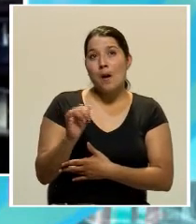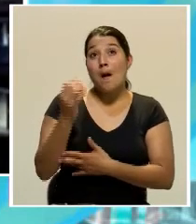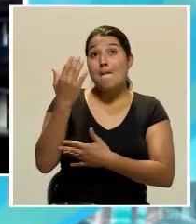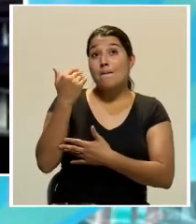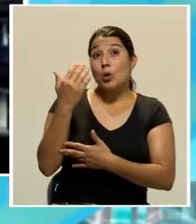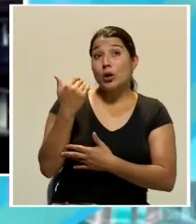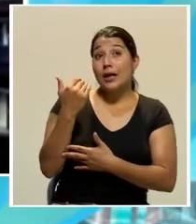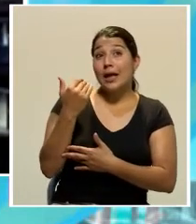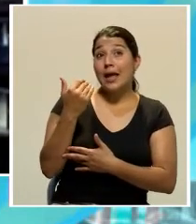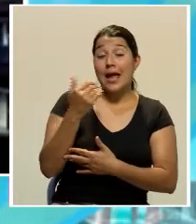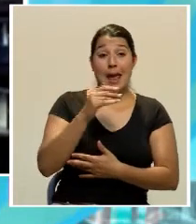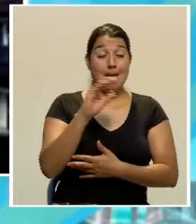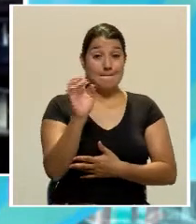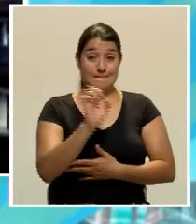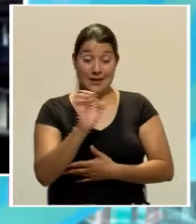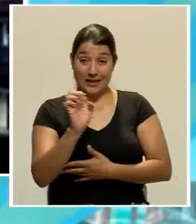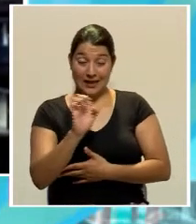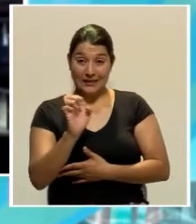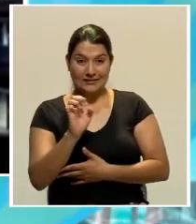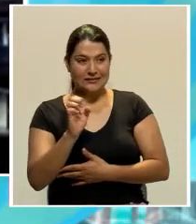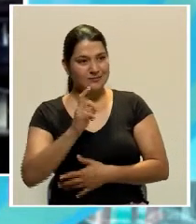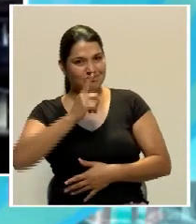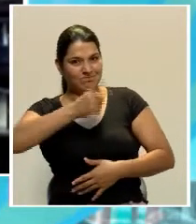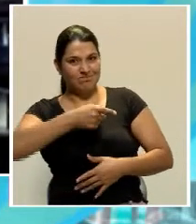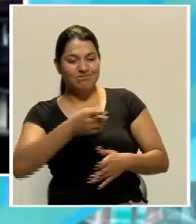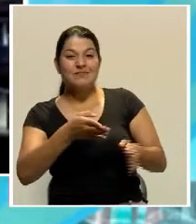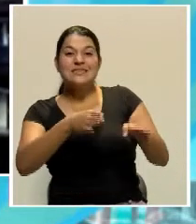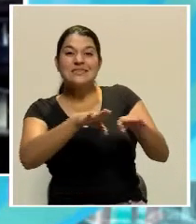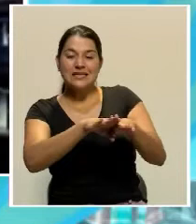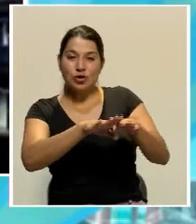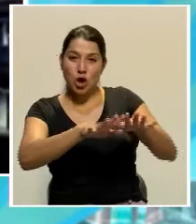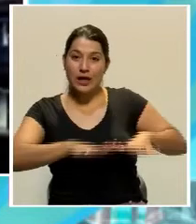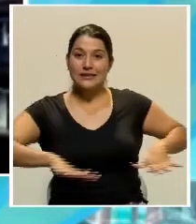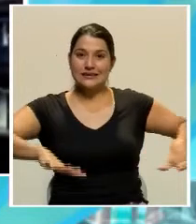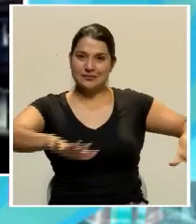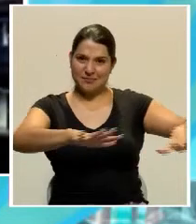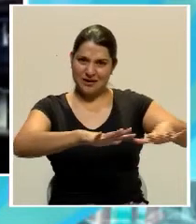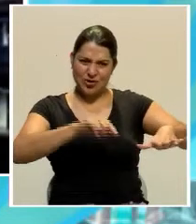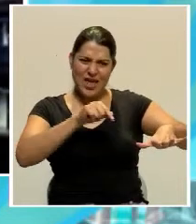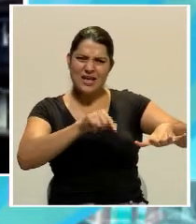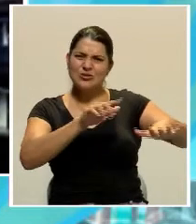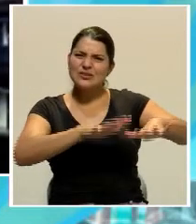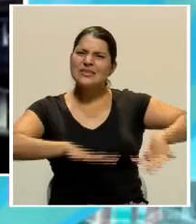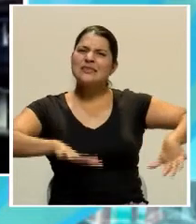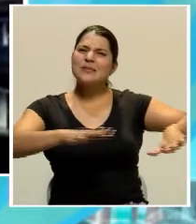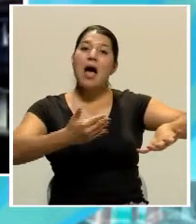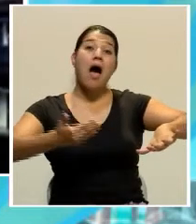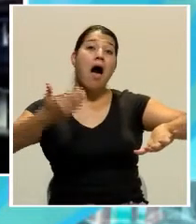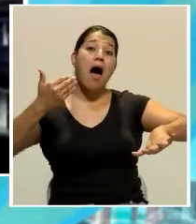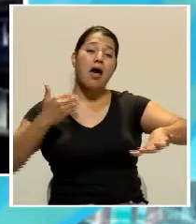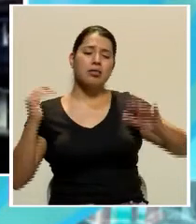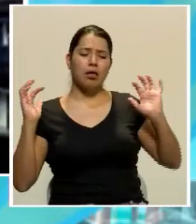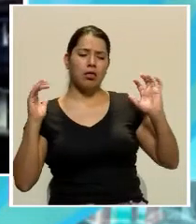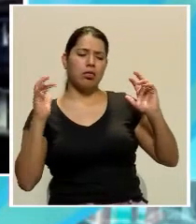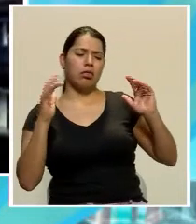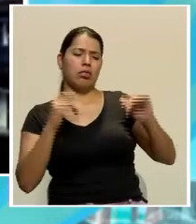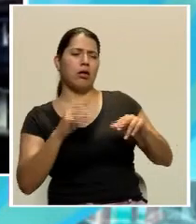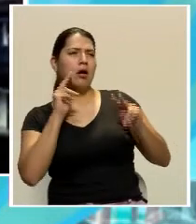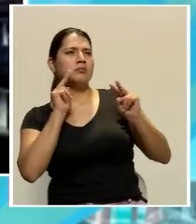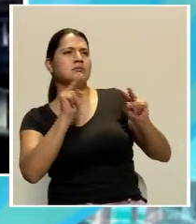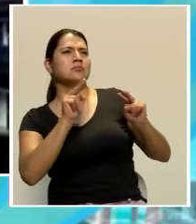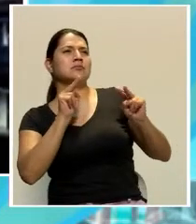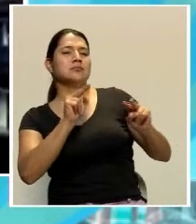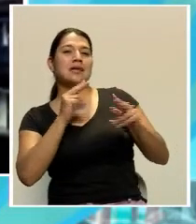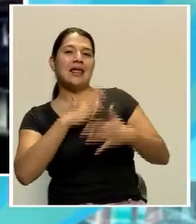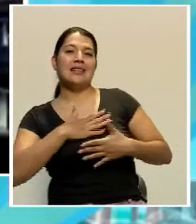la emergencia obligó a cerrar espacios en donde se congregan las personas para disfrutar de manera presencial, como bien decías